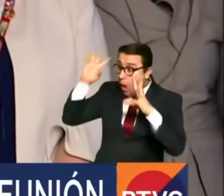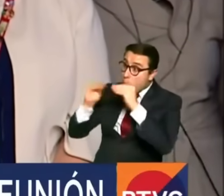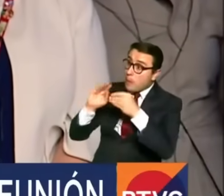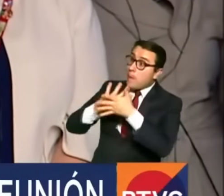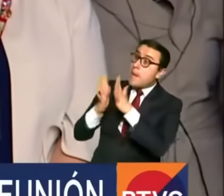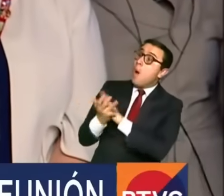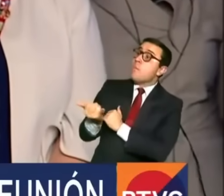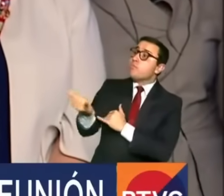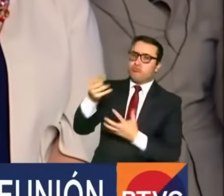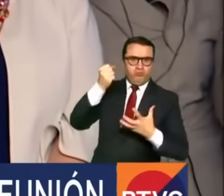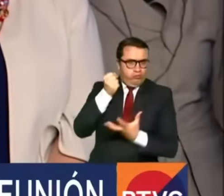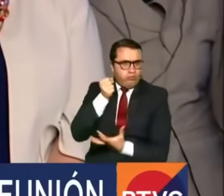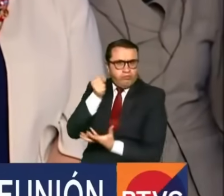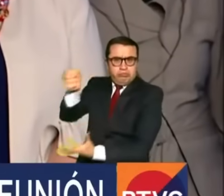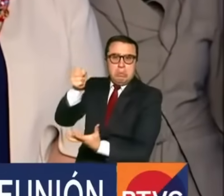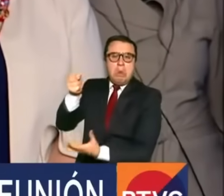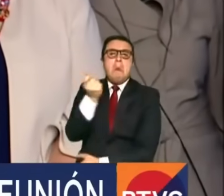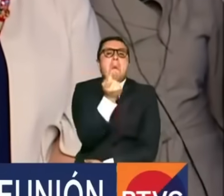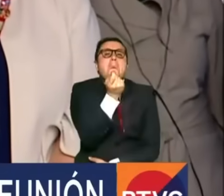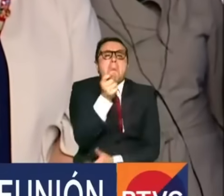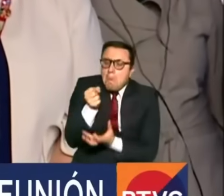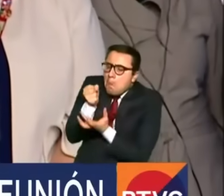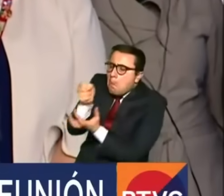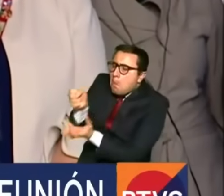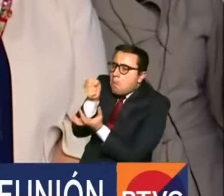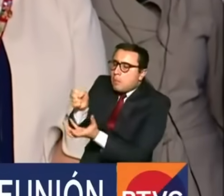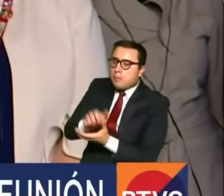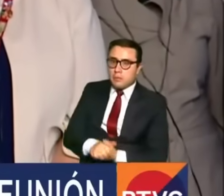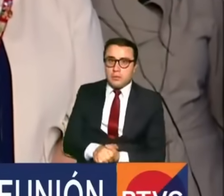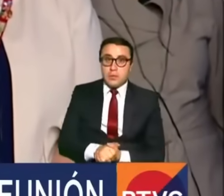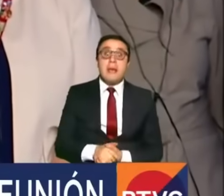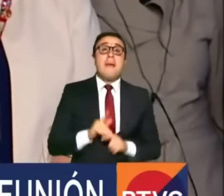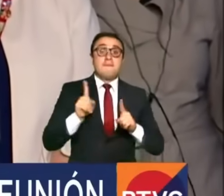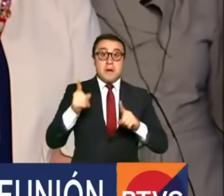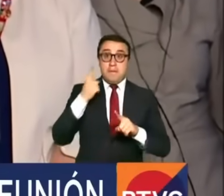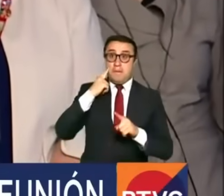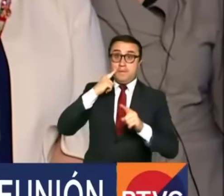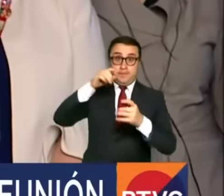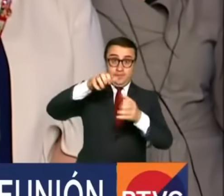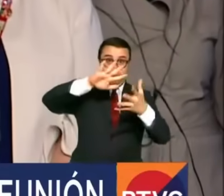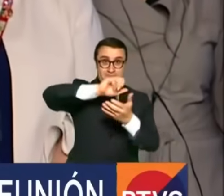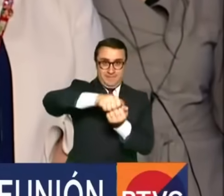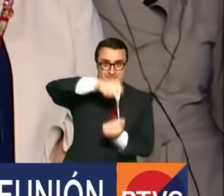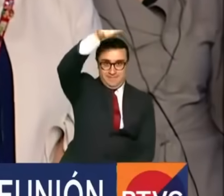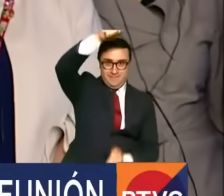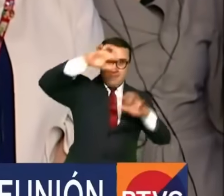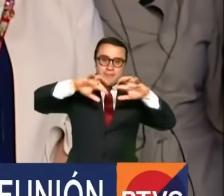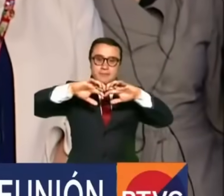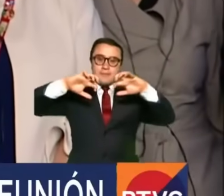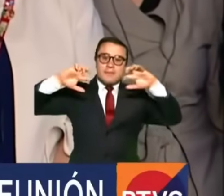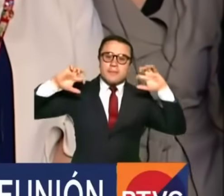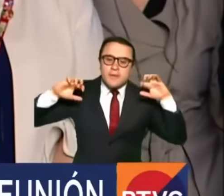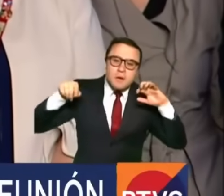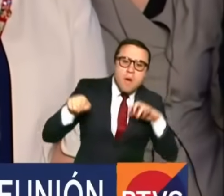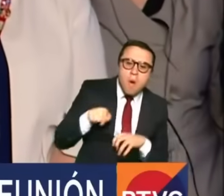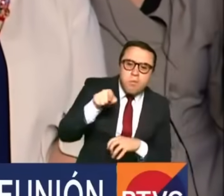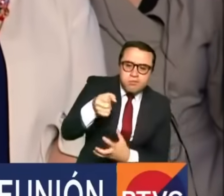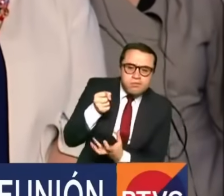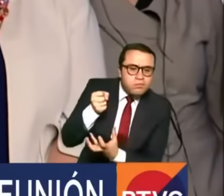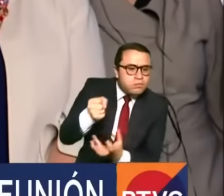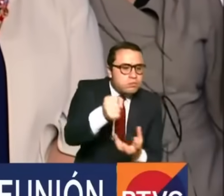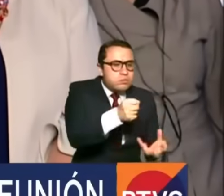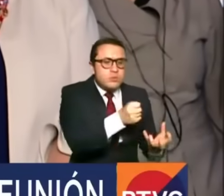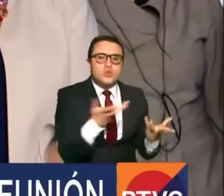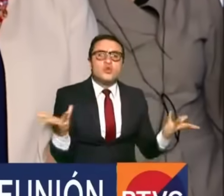lugar. Si aún subregionalizo más, el mayor volumen de inversión pública de Colombia